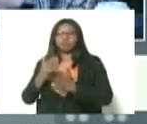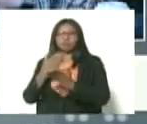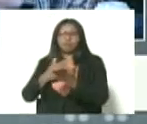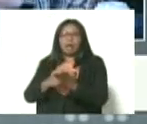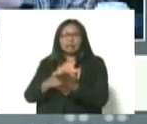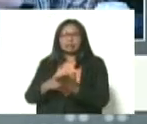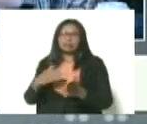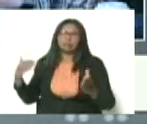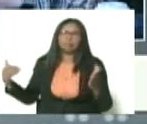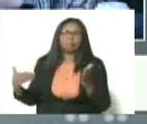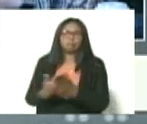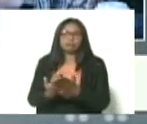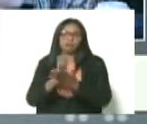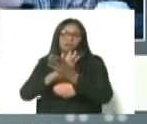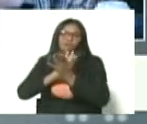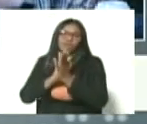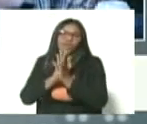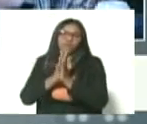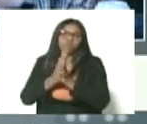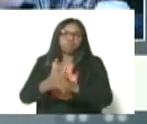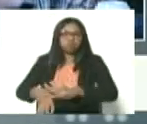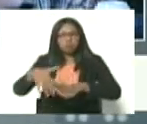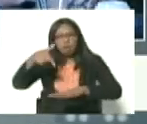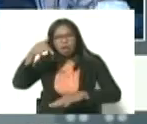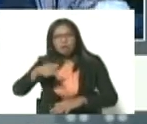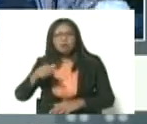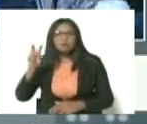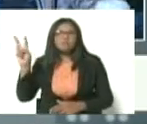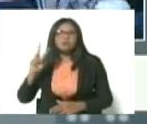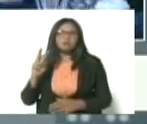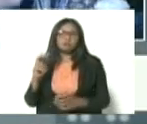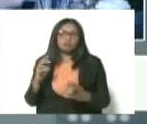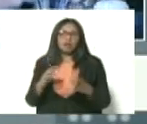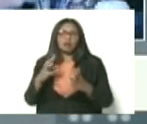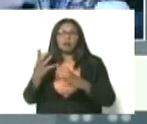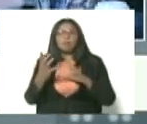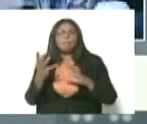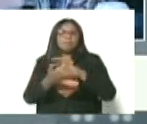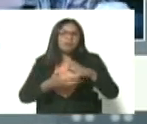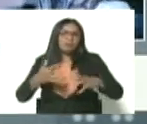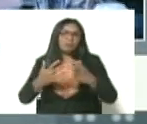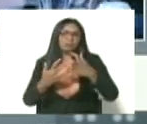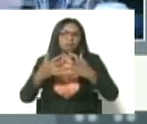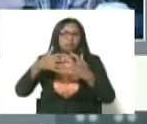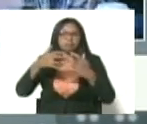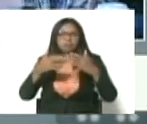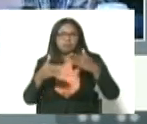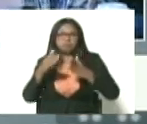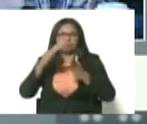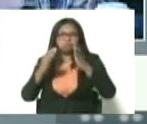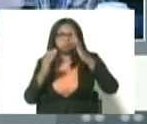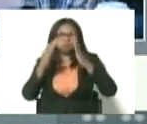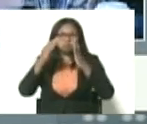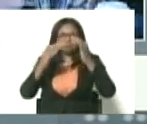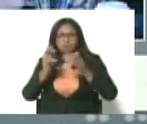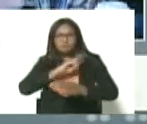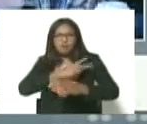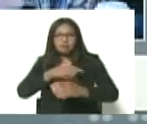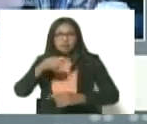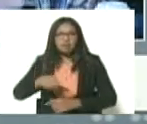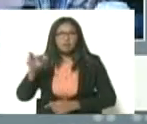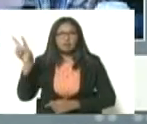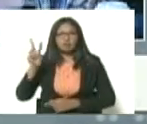causaron un efecto de devastación en la estructura económica de Venezuela,